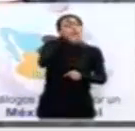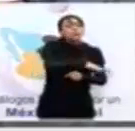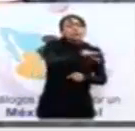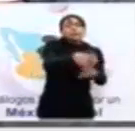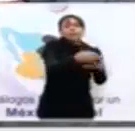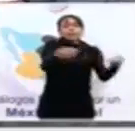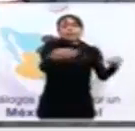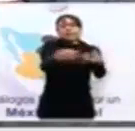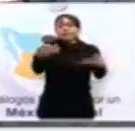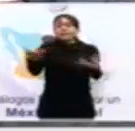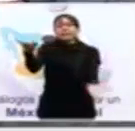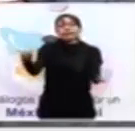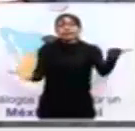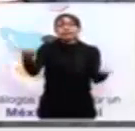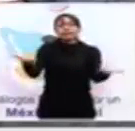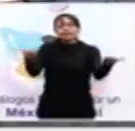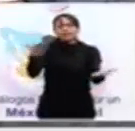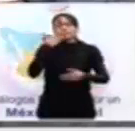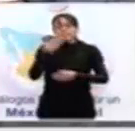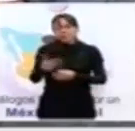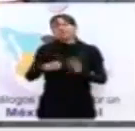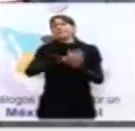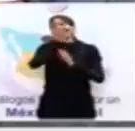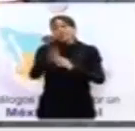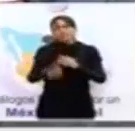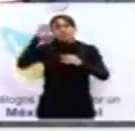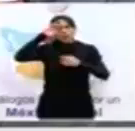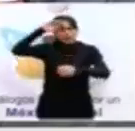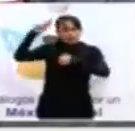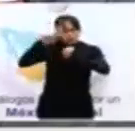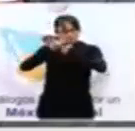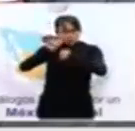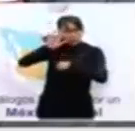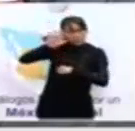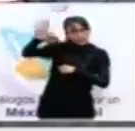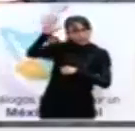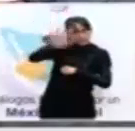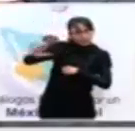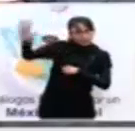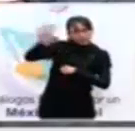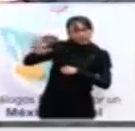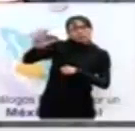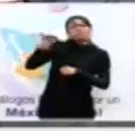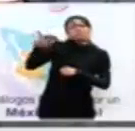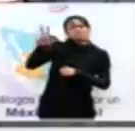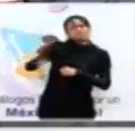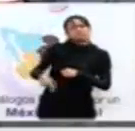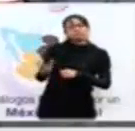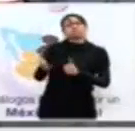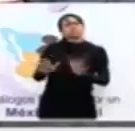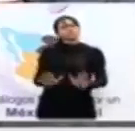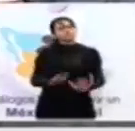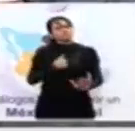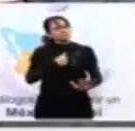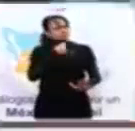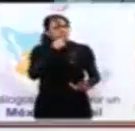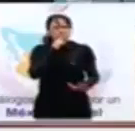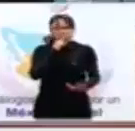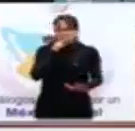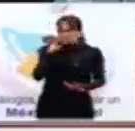Europa es un buen ejemplo de ocupación del territorio. Europa se ha preocupado enormemente por no permitir que se desocupen sus